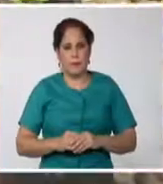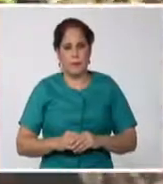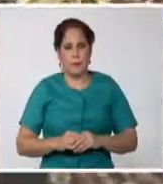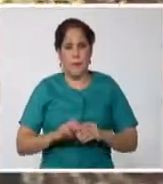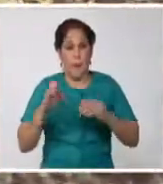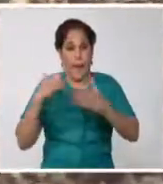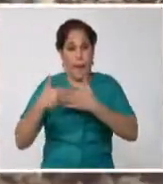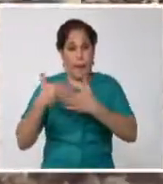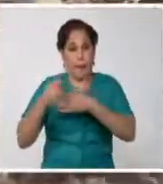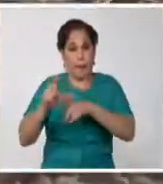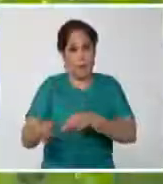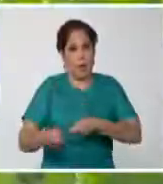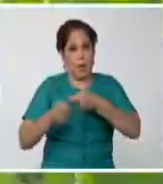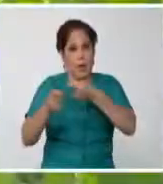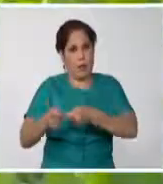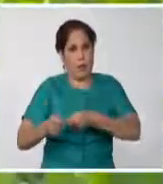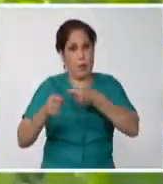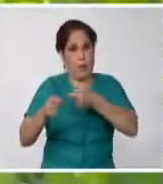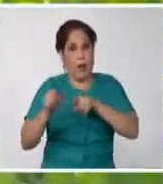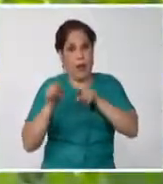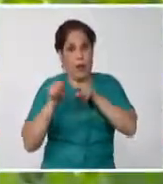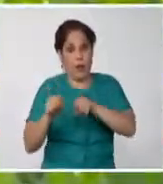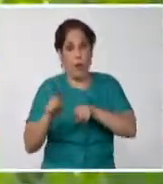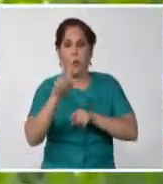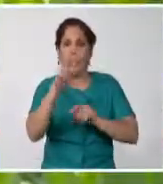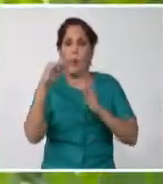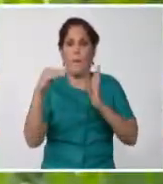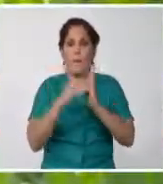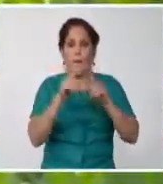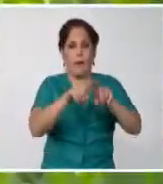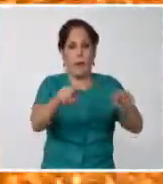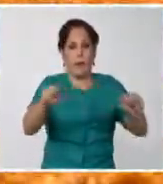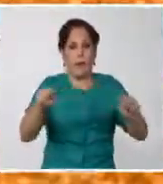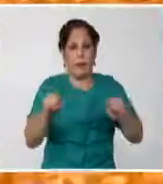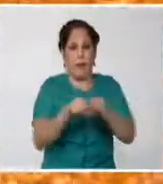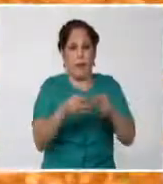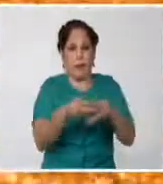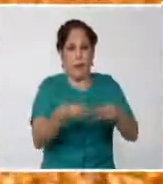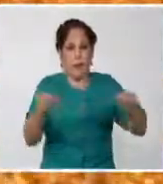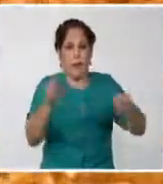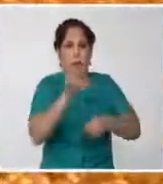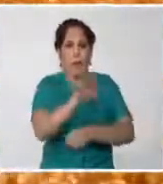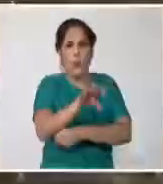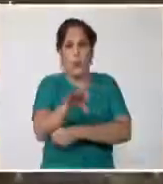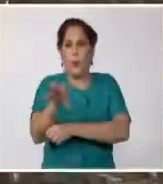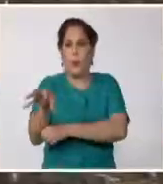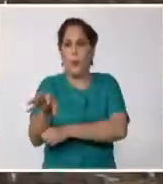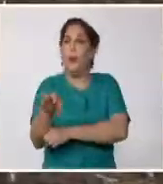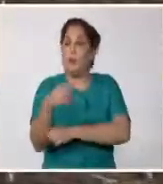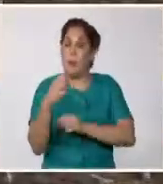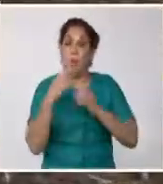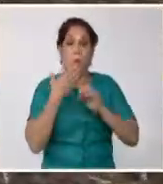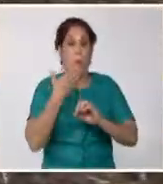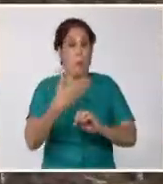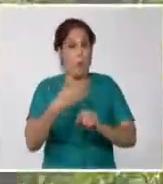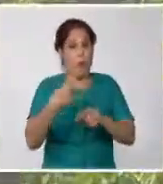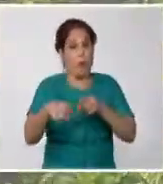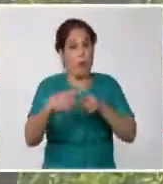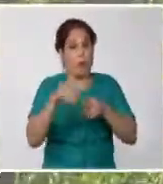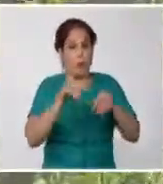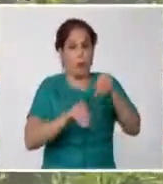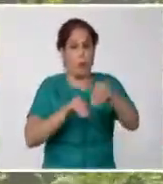La empresa agropecuaria Valle del Yabú tiene más de 2.000 hectáreas de tierras bajo riego, con excelentes características para diferentes